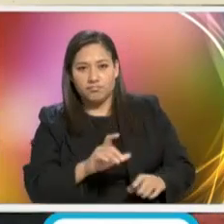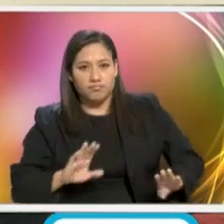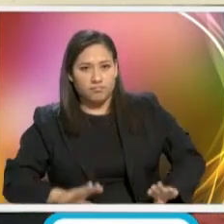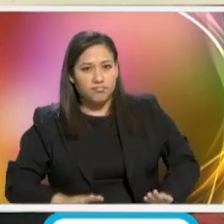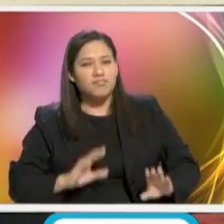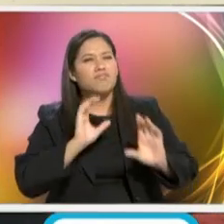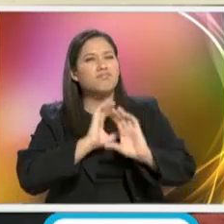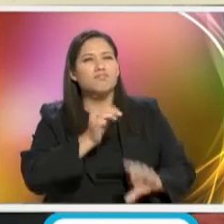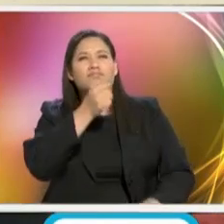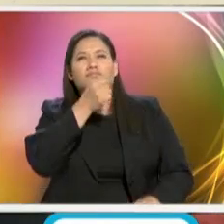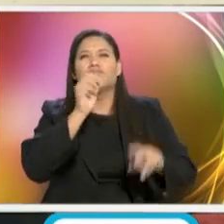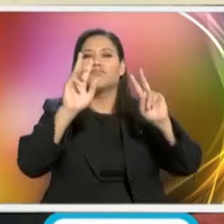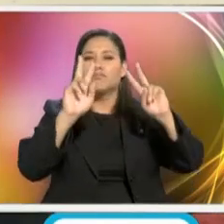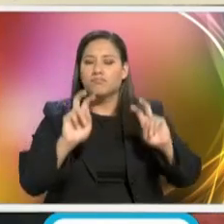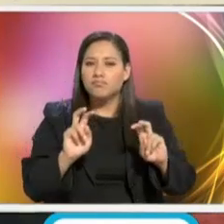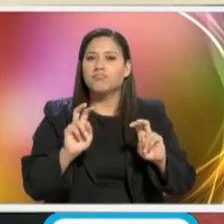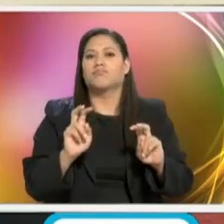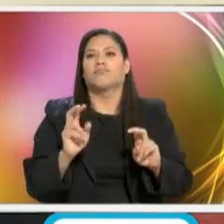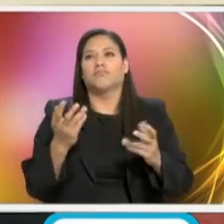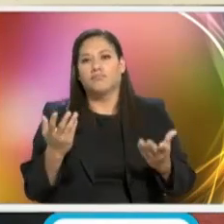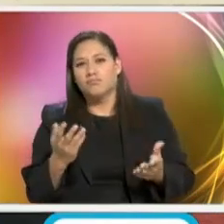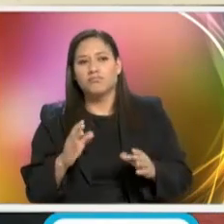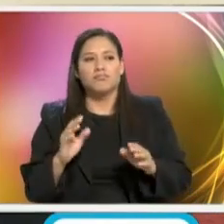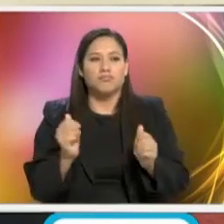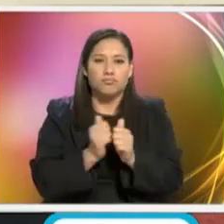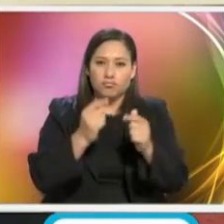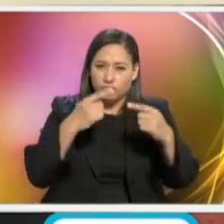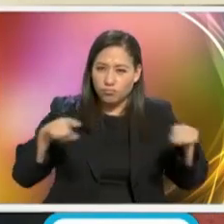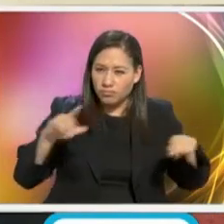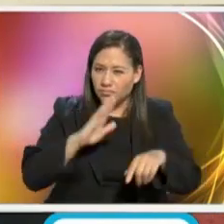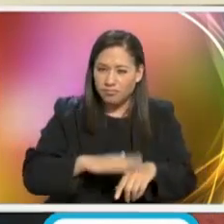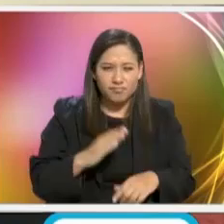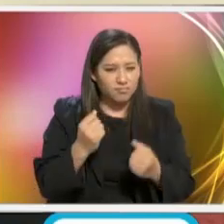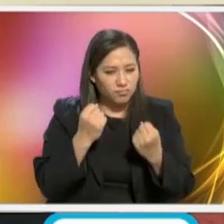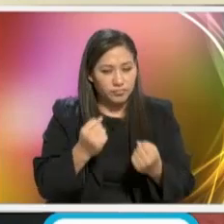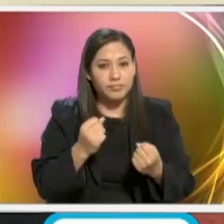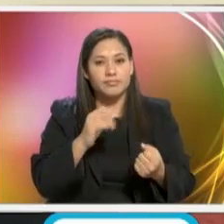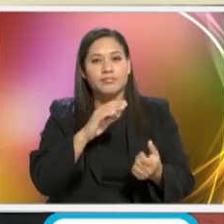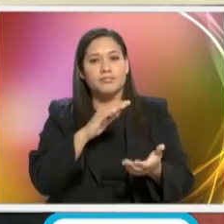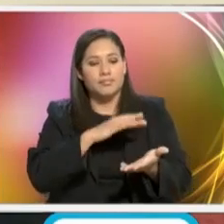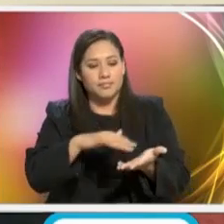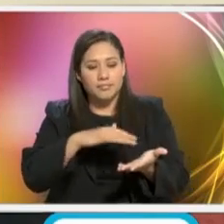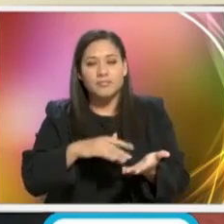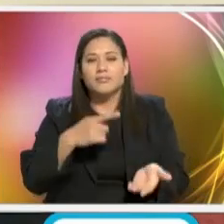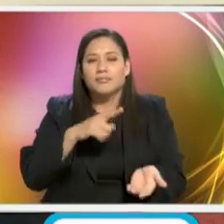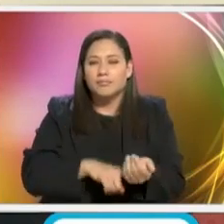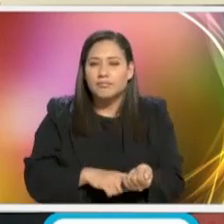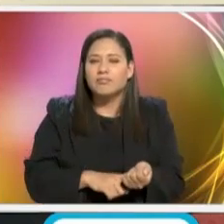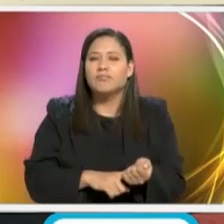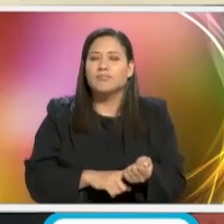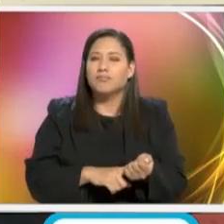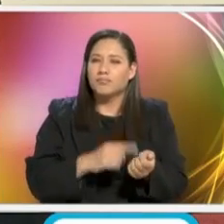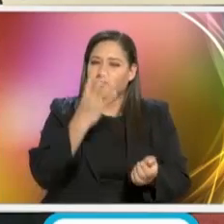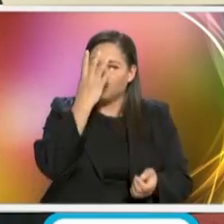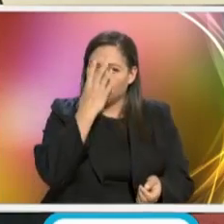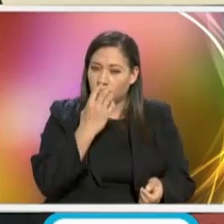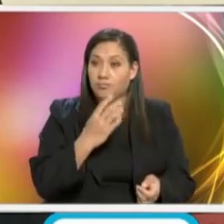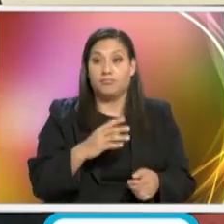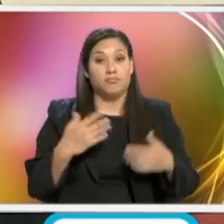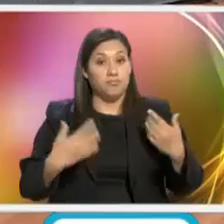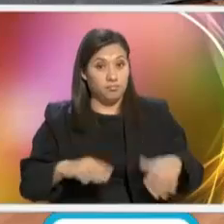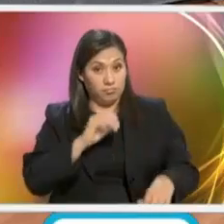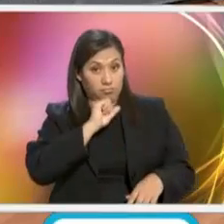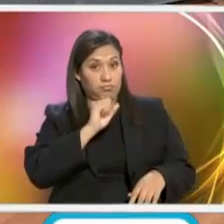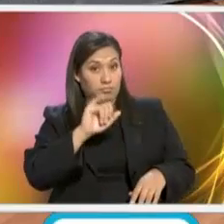estas canciones, pues con música mucho más fuerte y unas letras Obscuronas incluso, sí. Muy buenas.